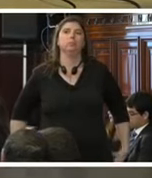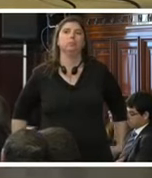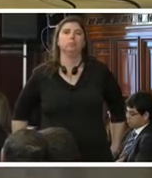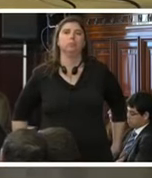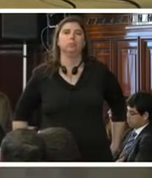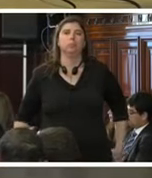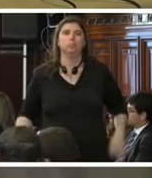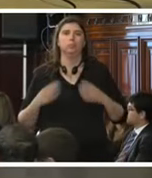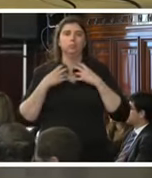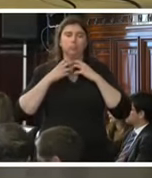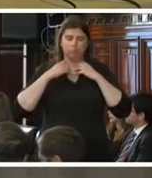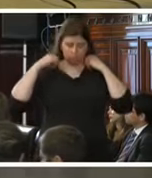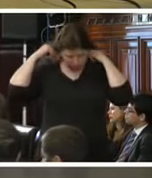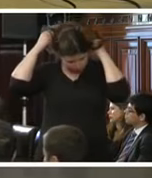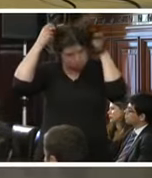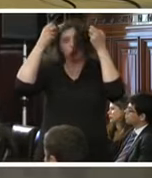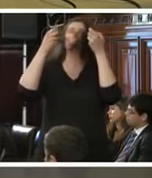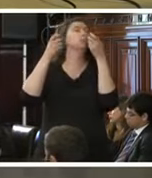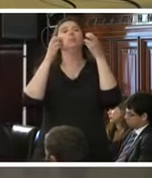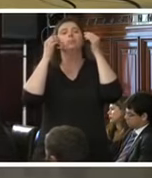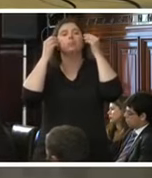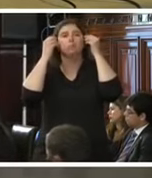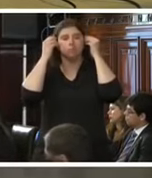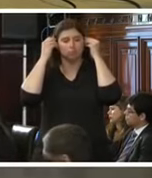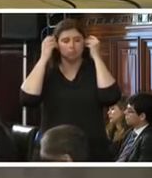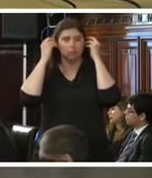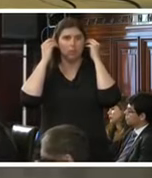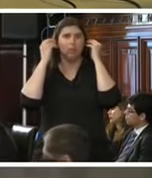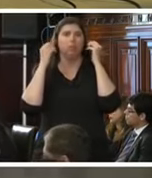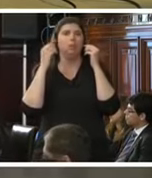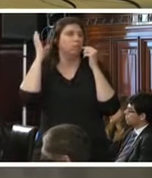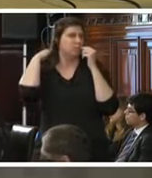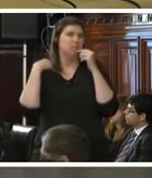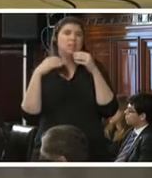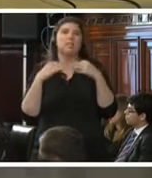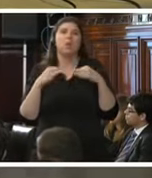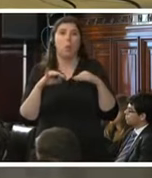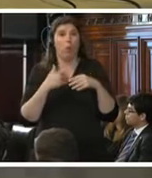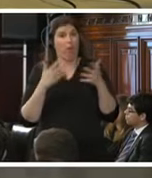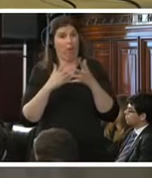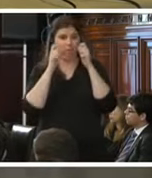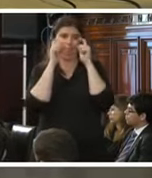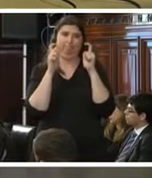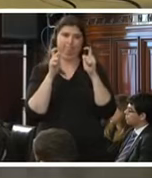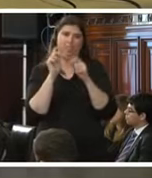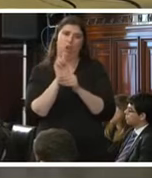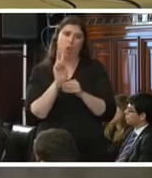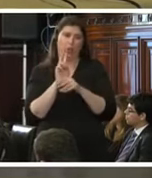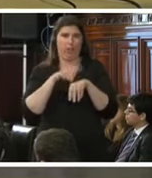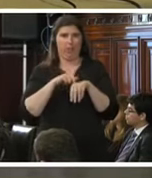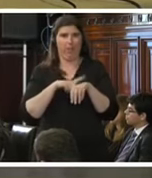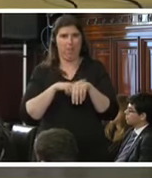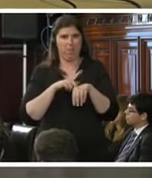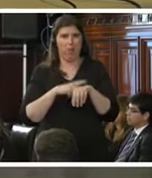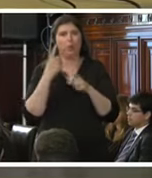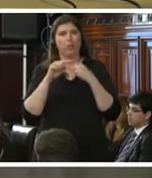Thank you. I assure you I will be more attentive this time. So I call on the Honorable State of